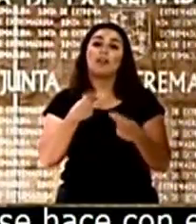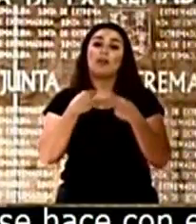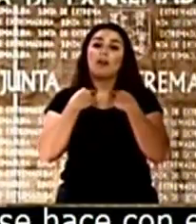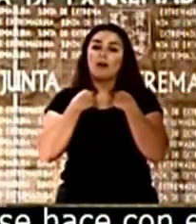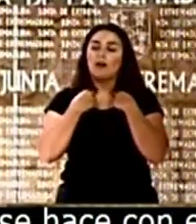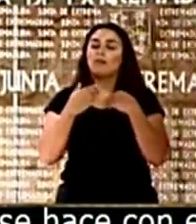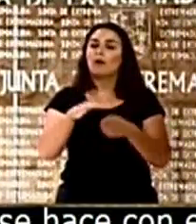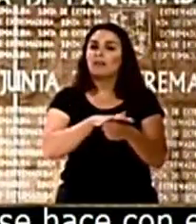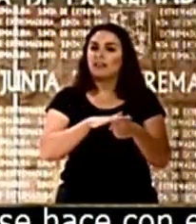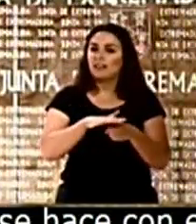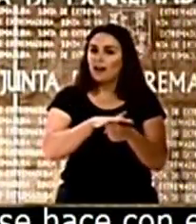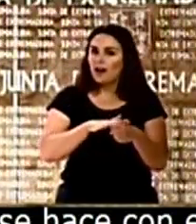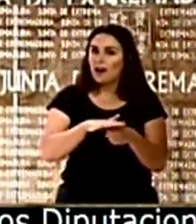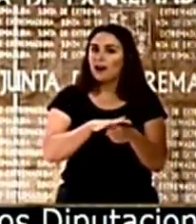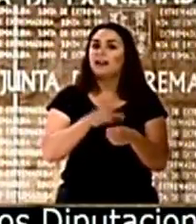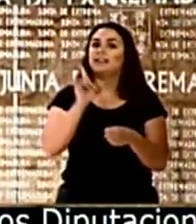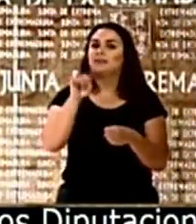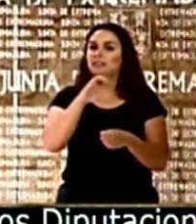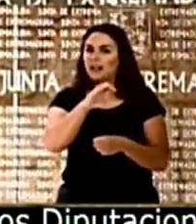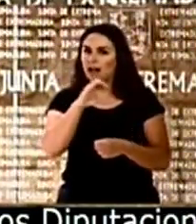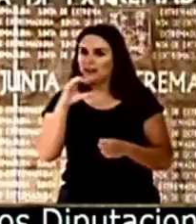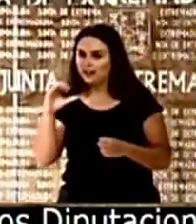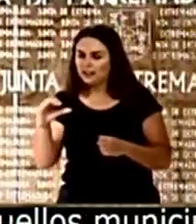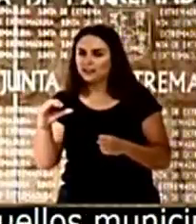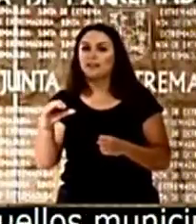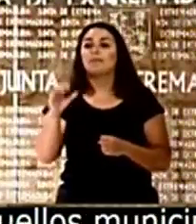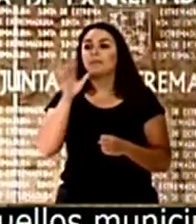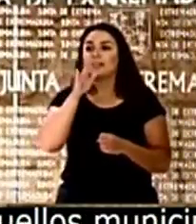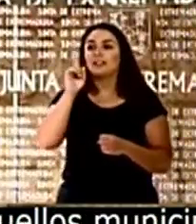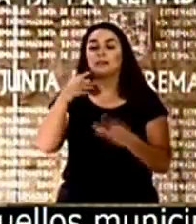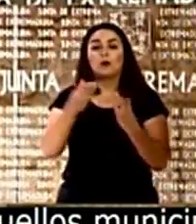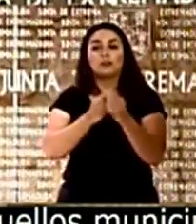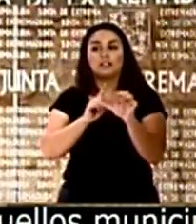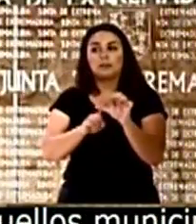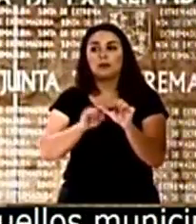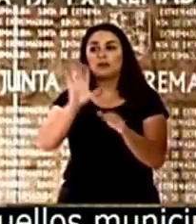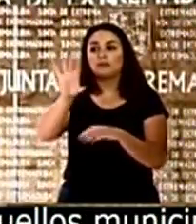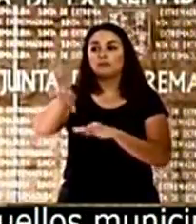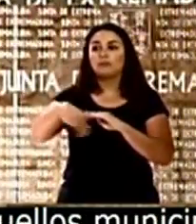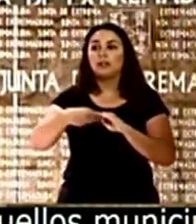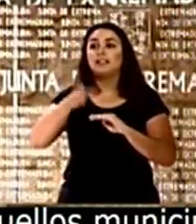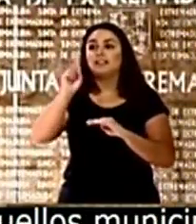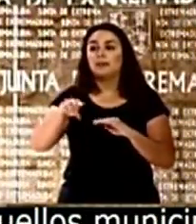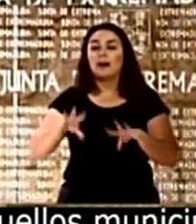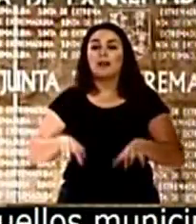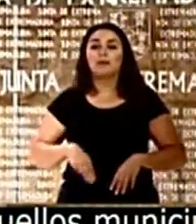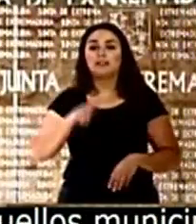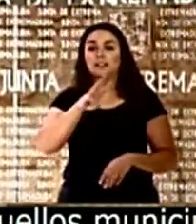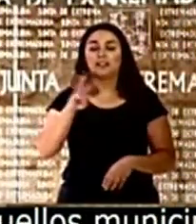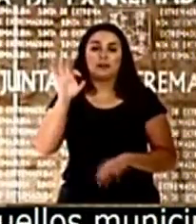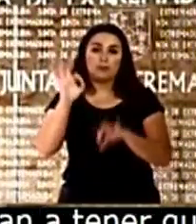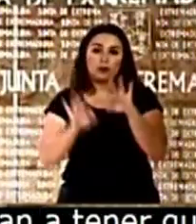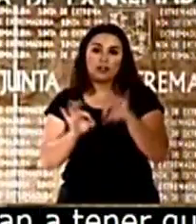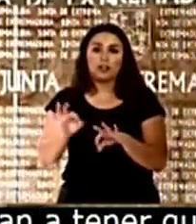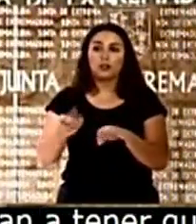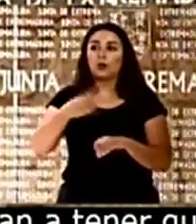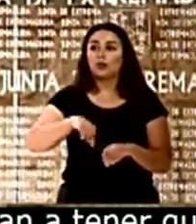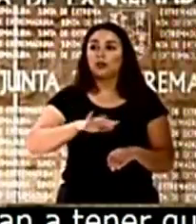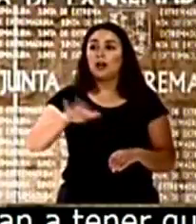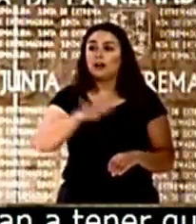de Extremadura y de aquellos municipios que se acojan a esta convocatoria, que también van a tener que asumir un 33%. Tenemos una población